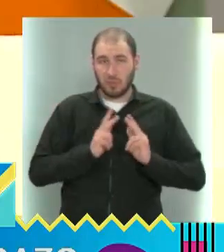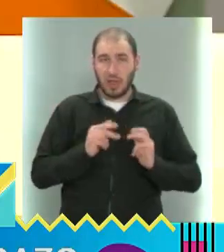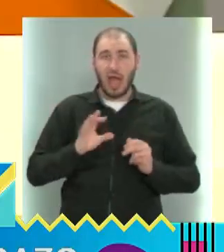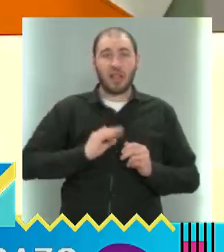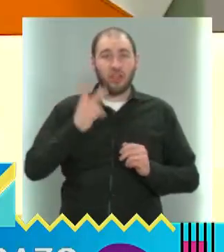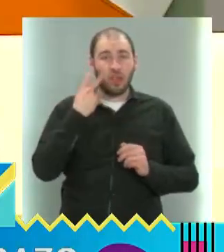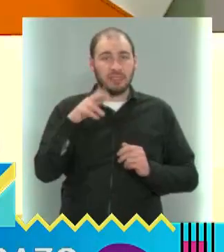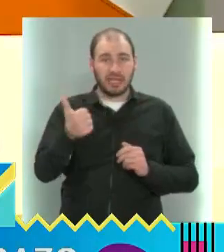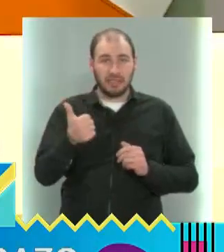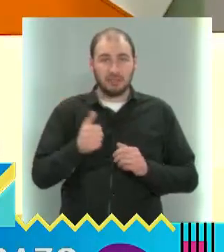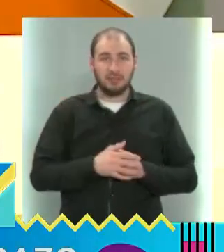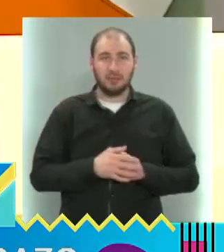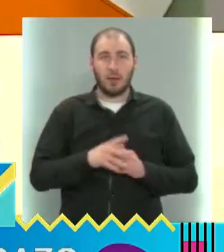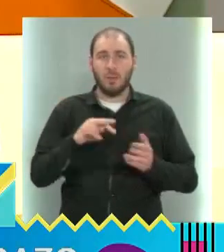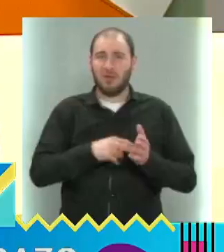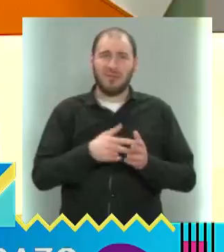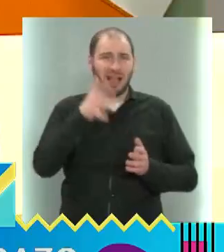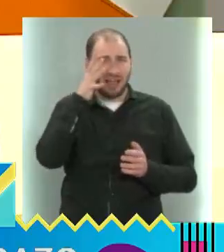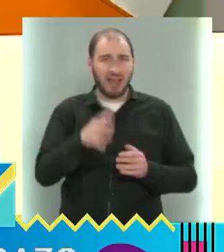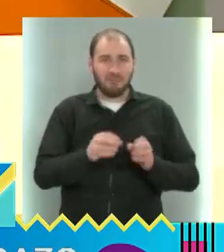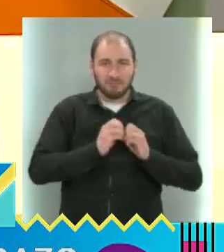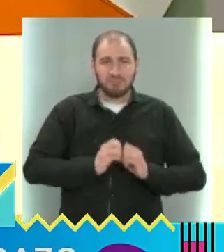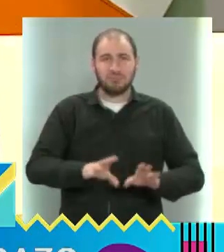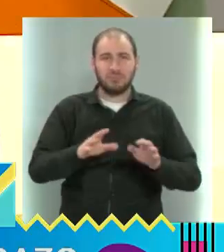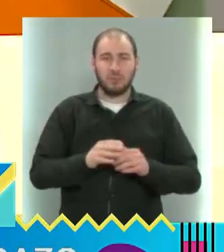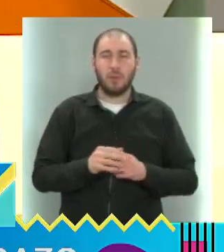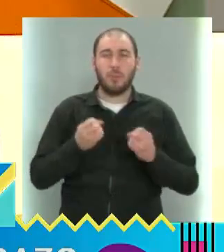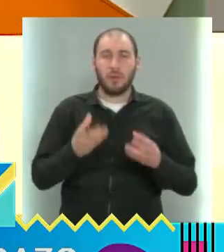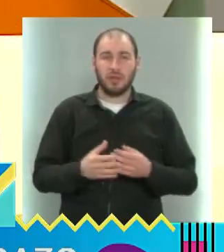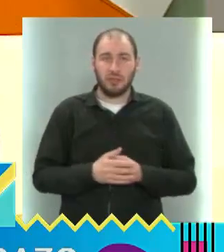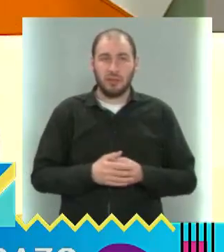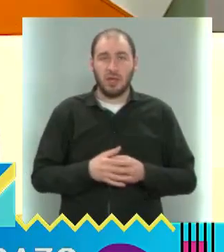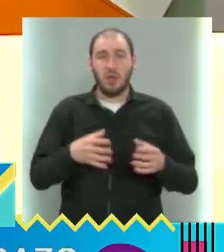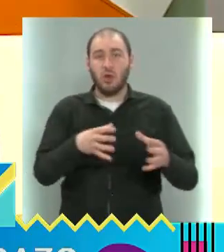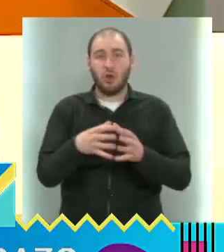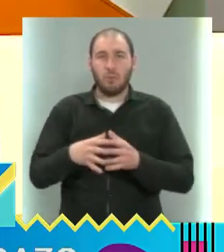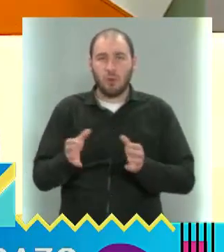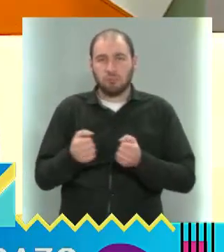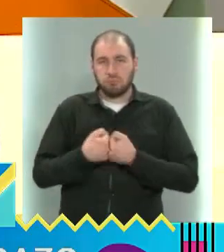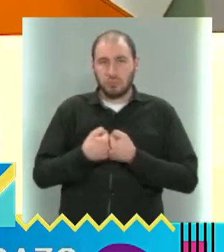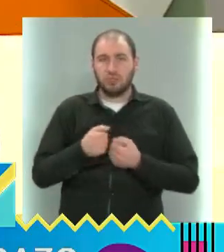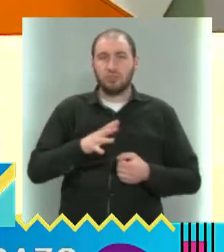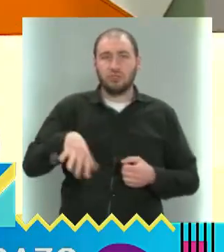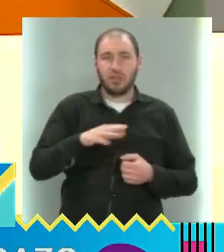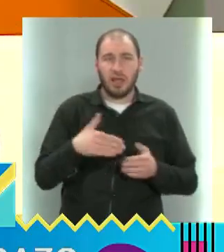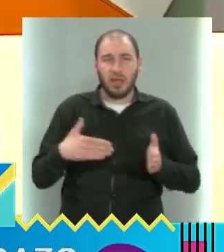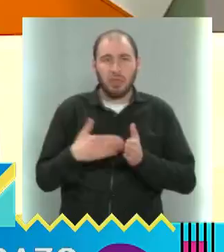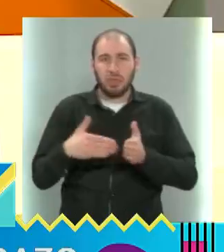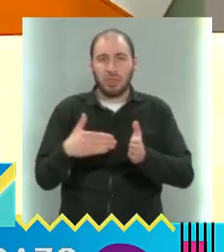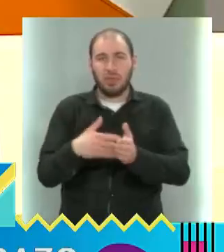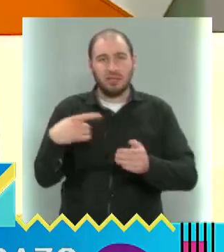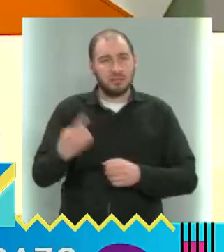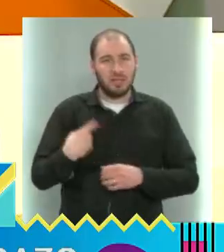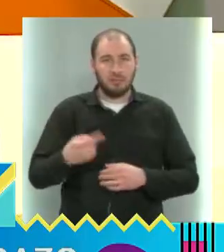desde el 2006 y ha tenido problemas muy serios en su implementación, fundamentalmente porque los sectores conservadores de la sociedad la han trabado constante